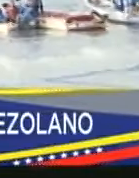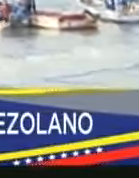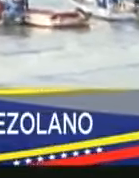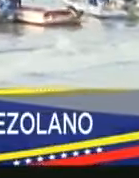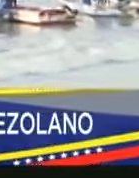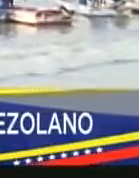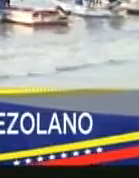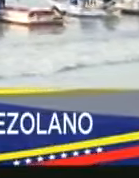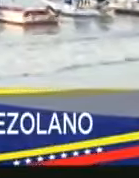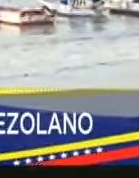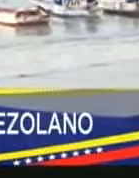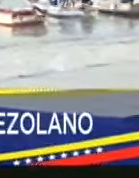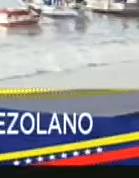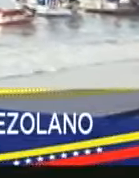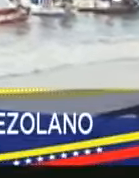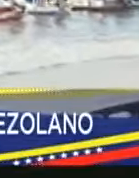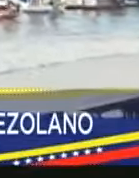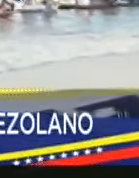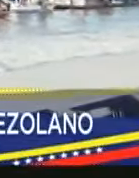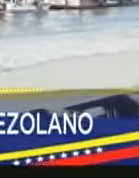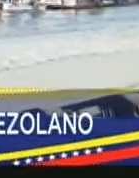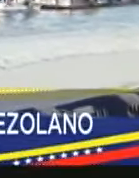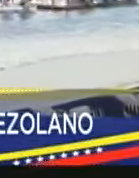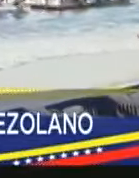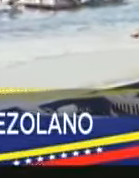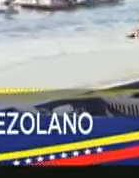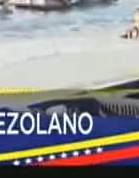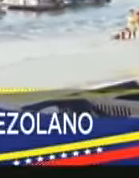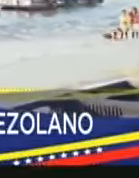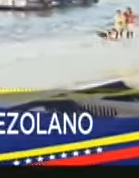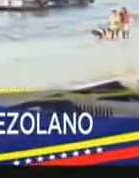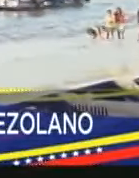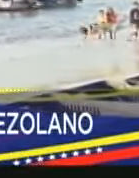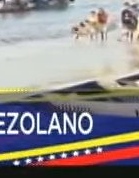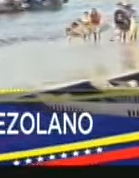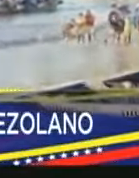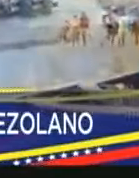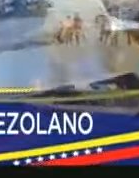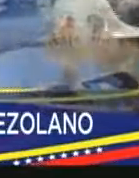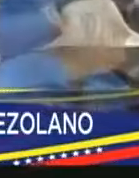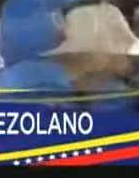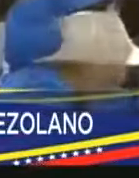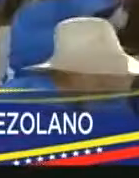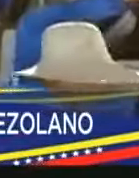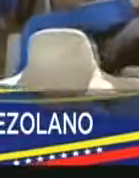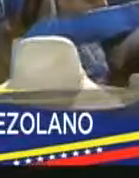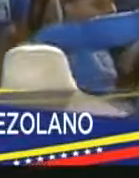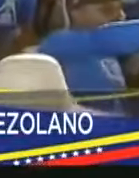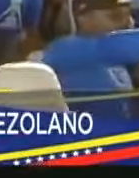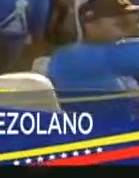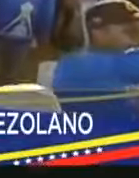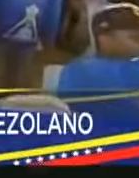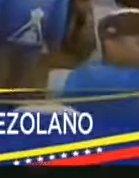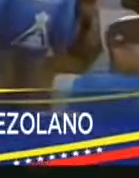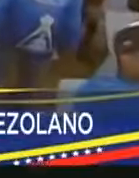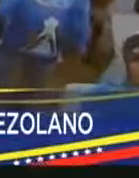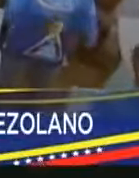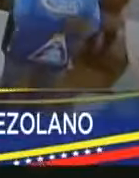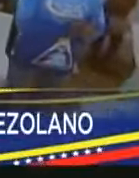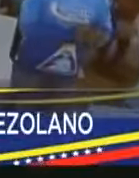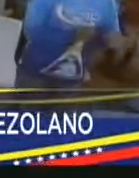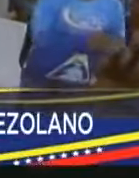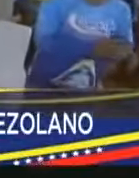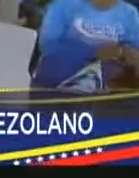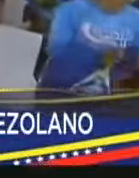esta hora estamos viendo cómo el pueblo pescador, el pueblo de acá del estado Sucre, presente acá en esta